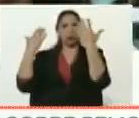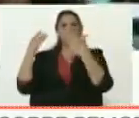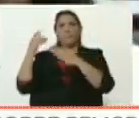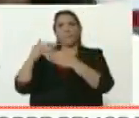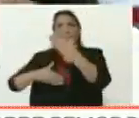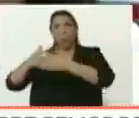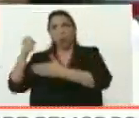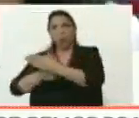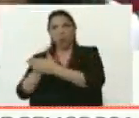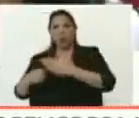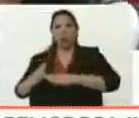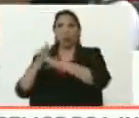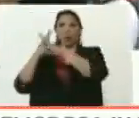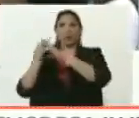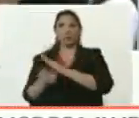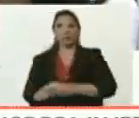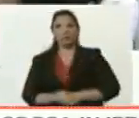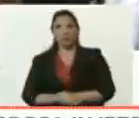criminal.